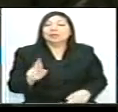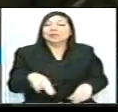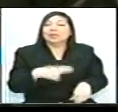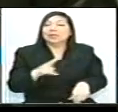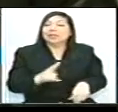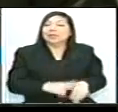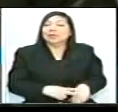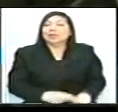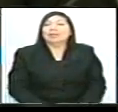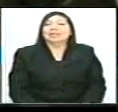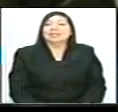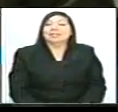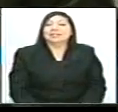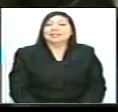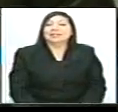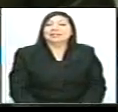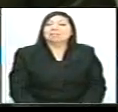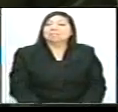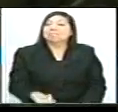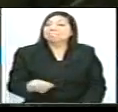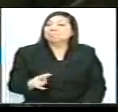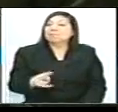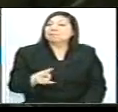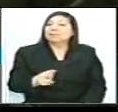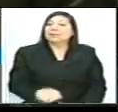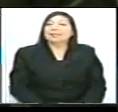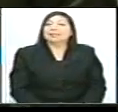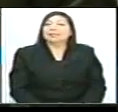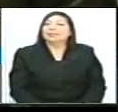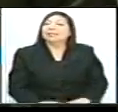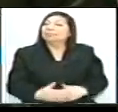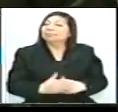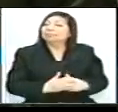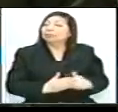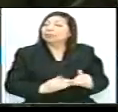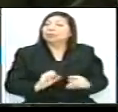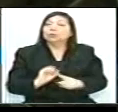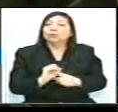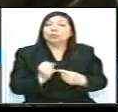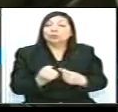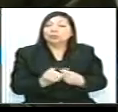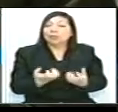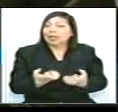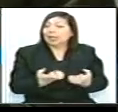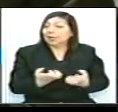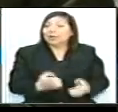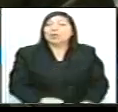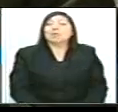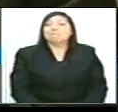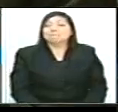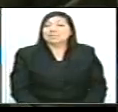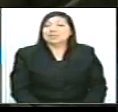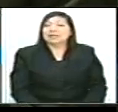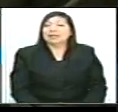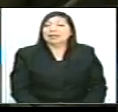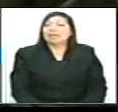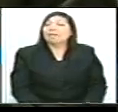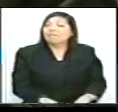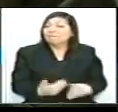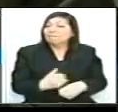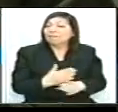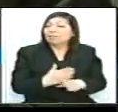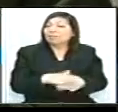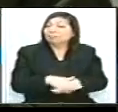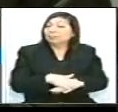naturales que tenemos, incrementar la infraestructura socioeconómica del departamento, fortalecer